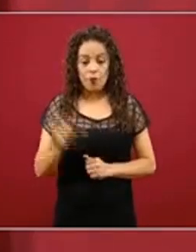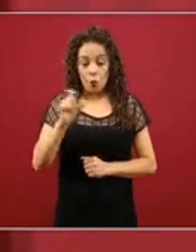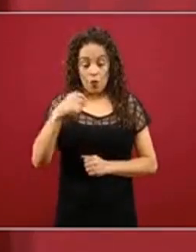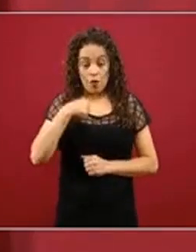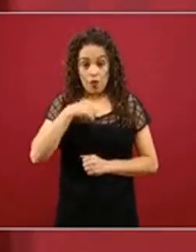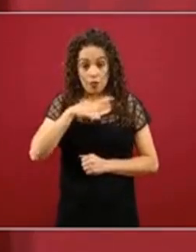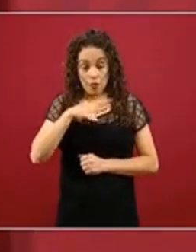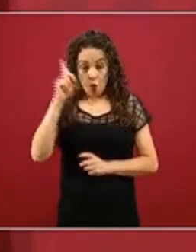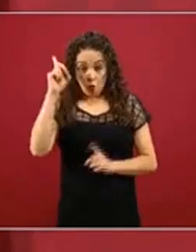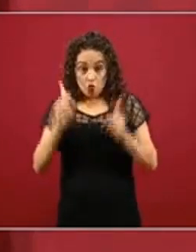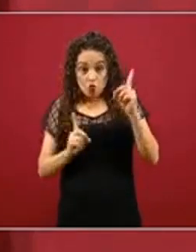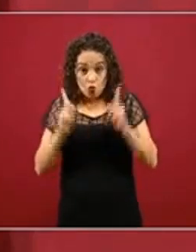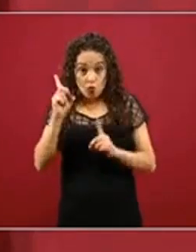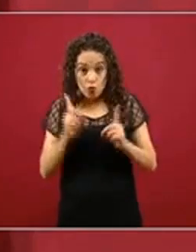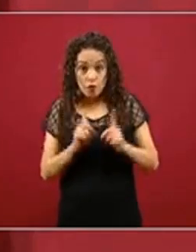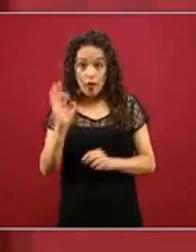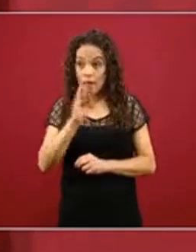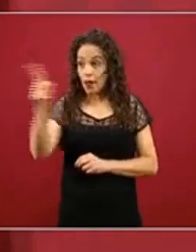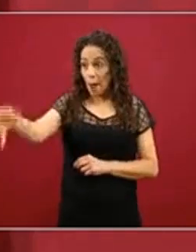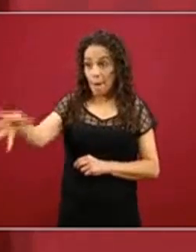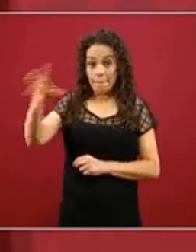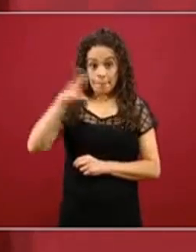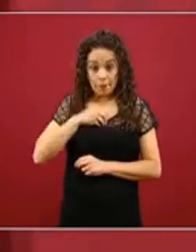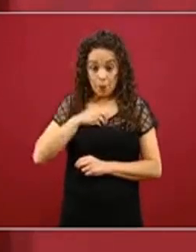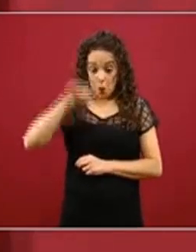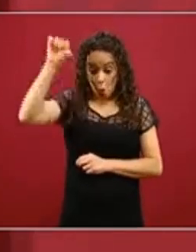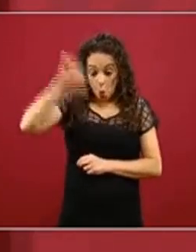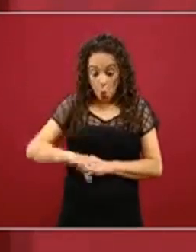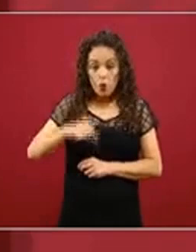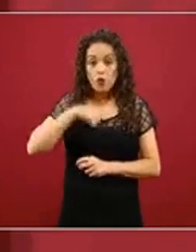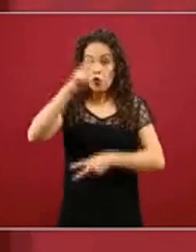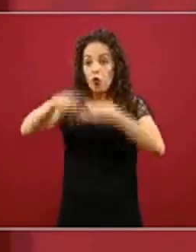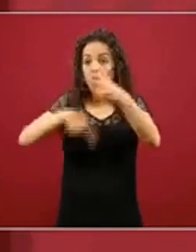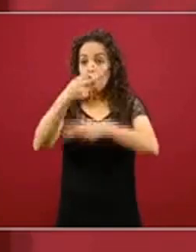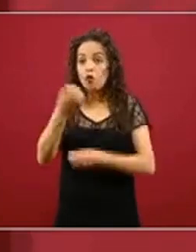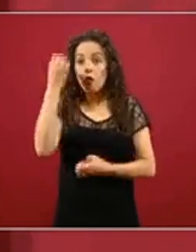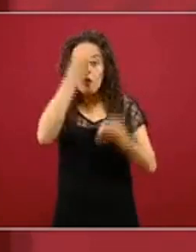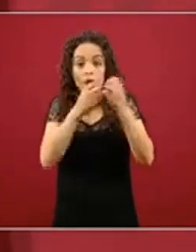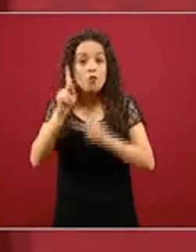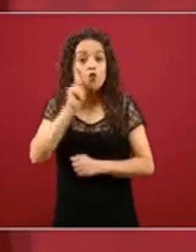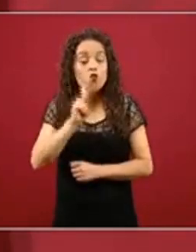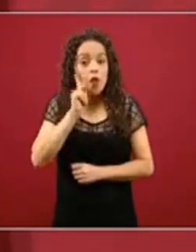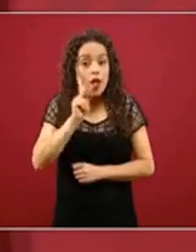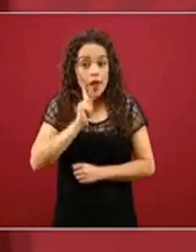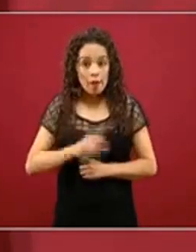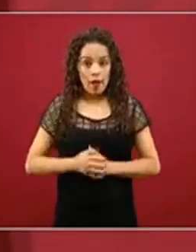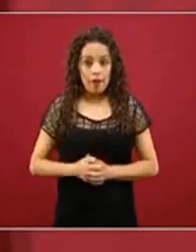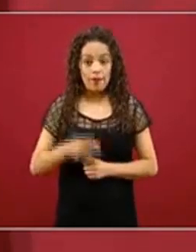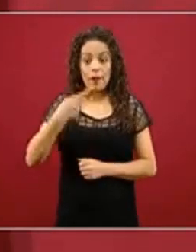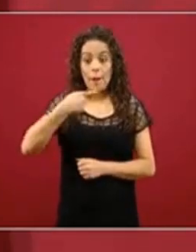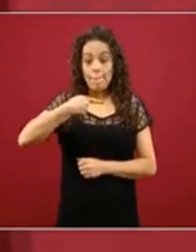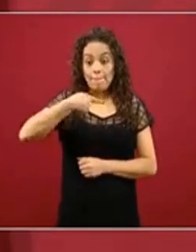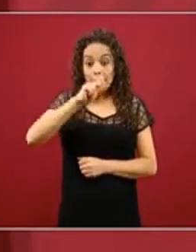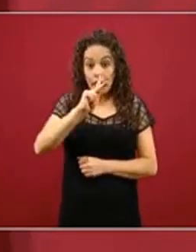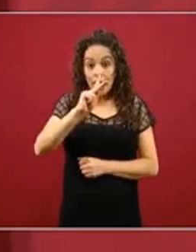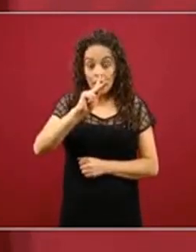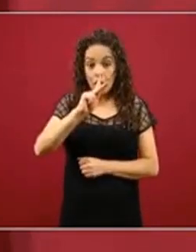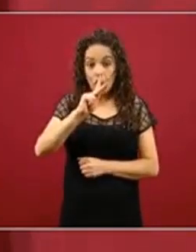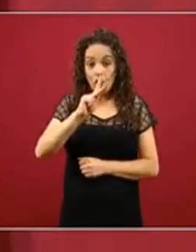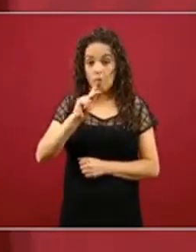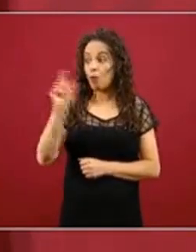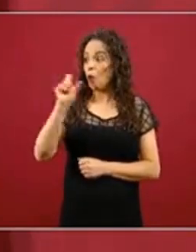de que me pudieron haber contagiado y me hago la prueba hoy, pero el momento del posible contagio está muy